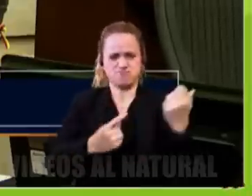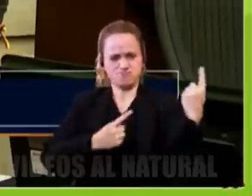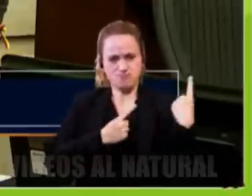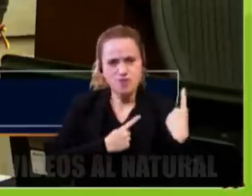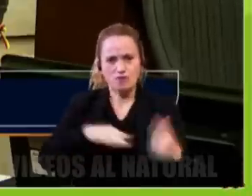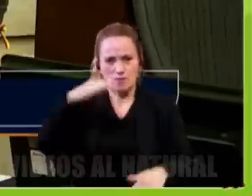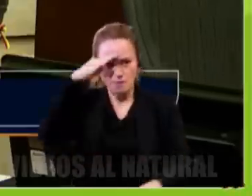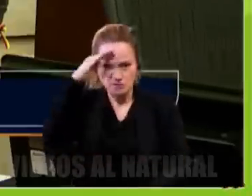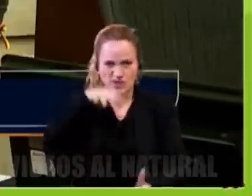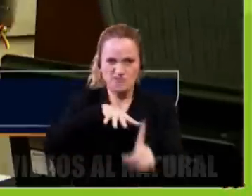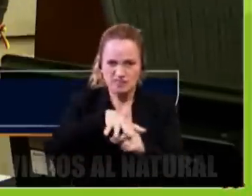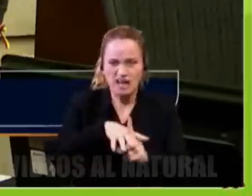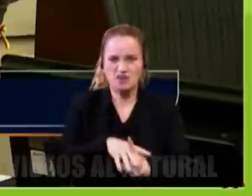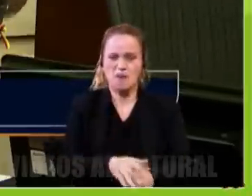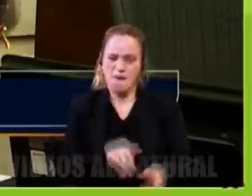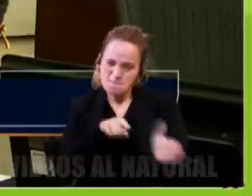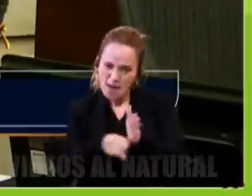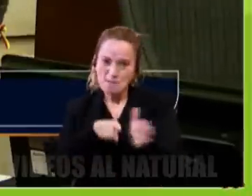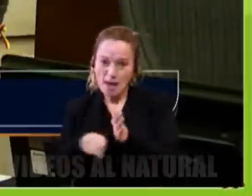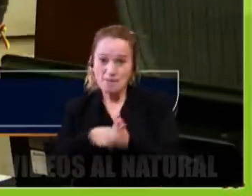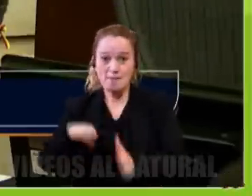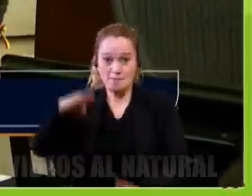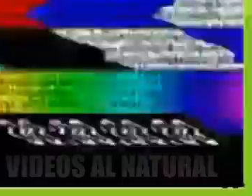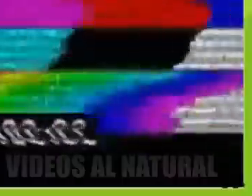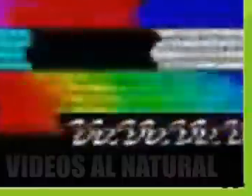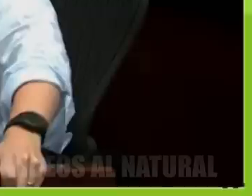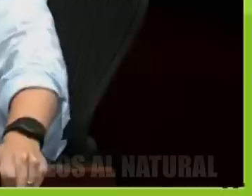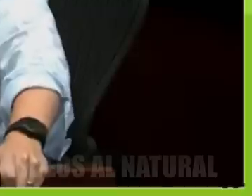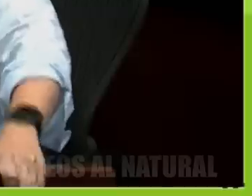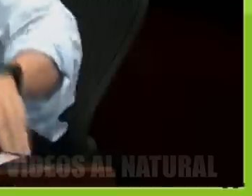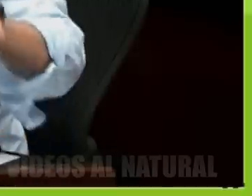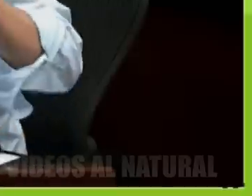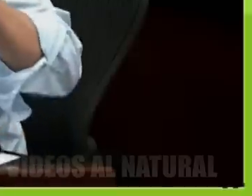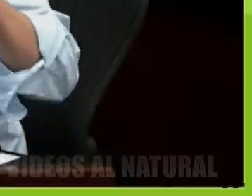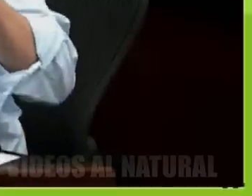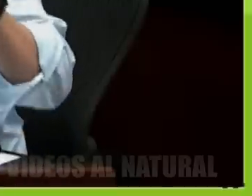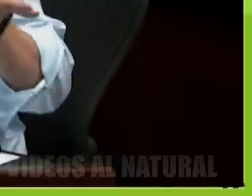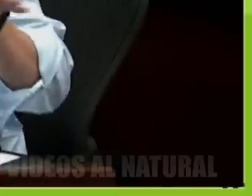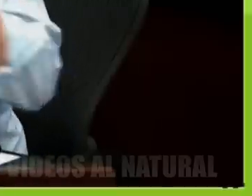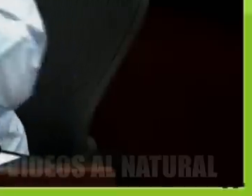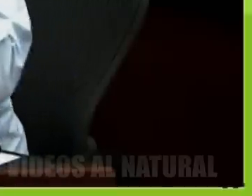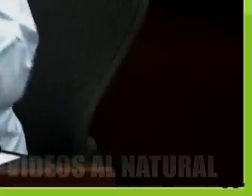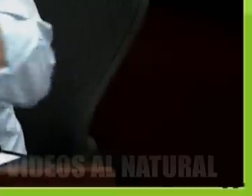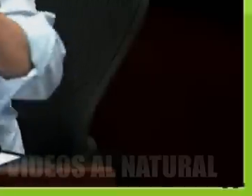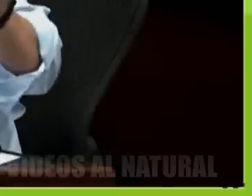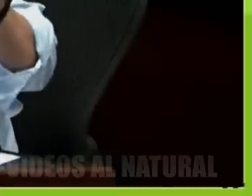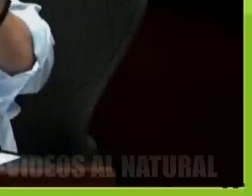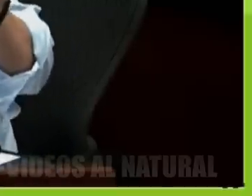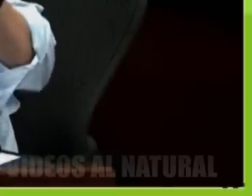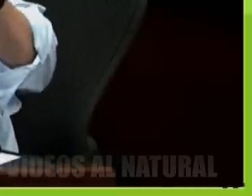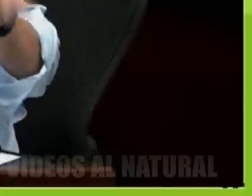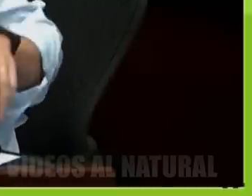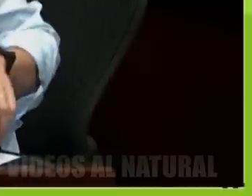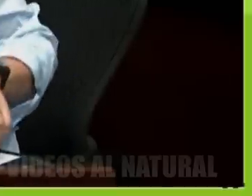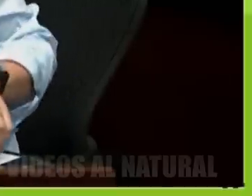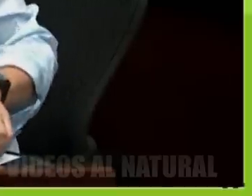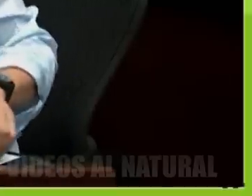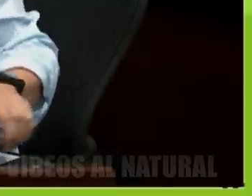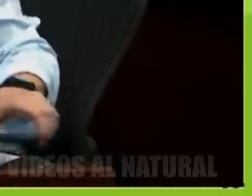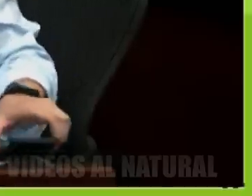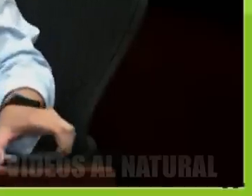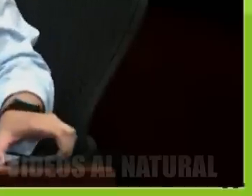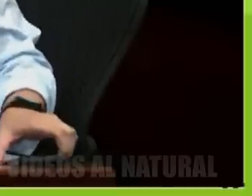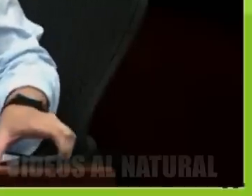y los policías, que asesinaron a ese policía en Cali. El tema es, esto es muy grave. Mire, primero, este es el regalo, este es el premio